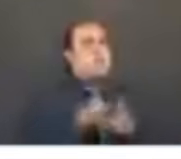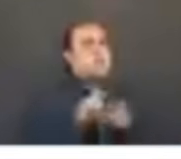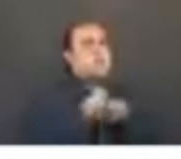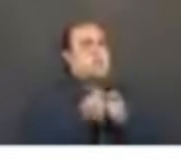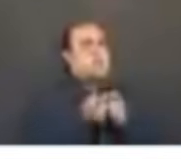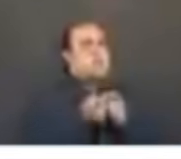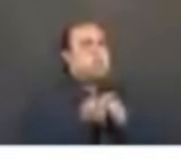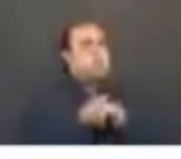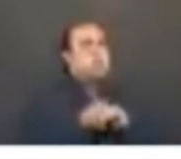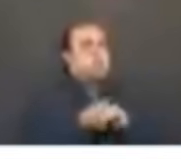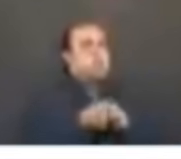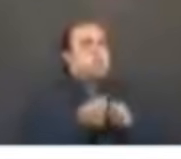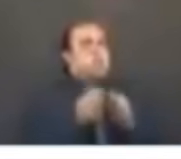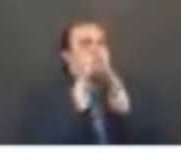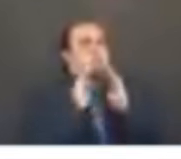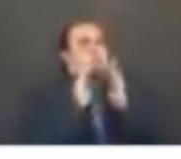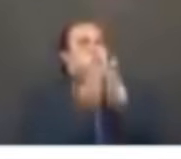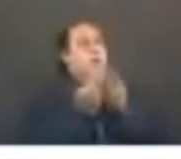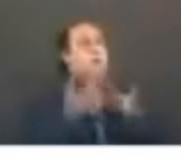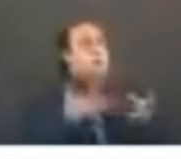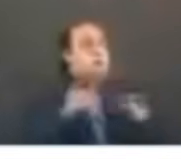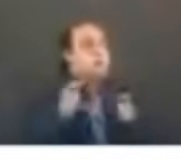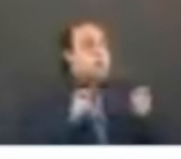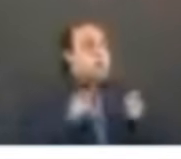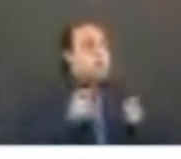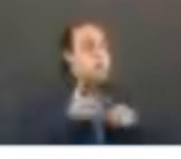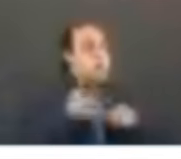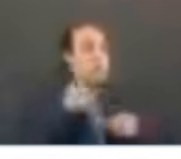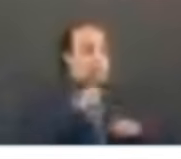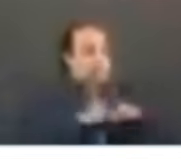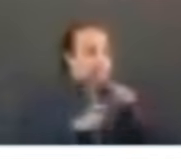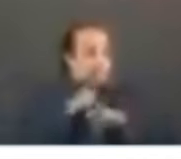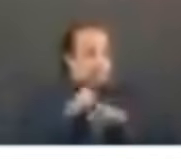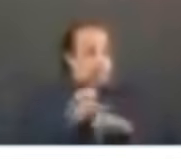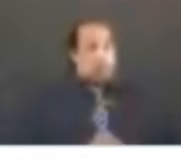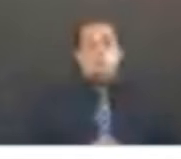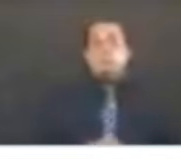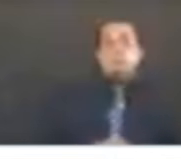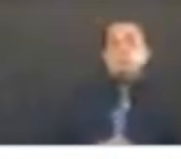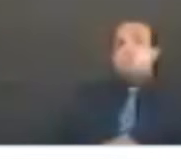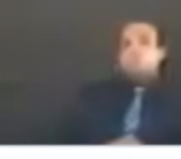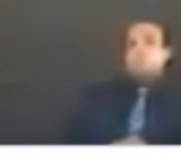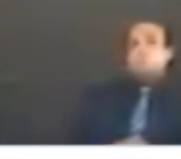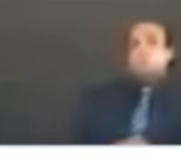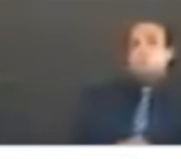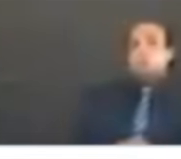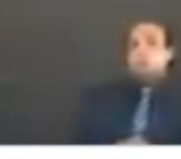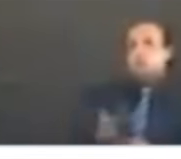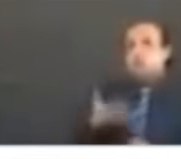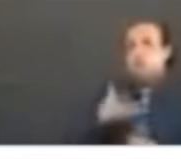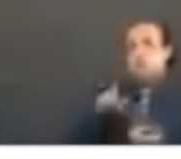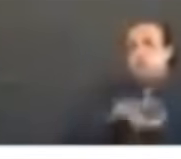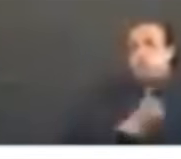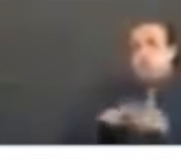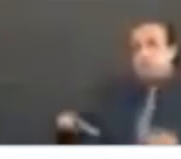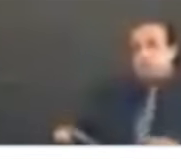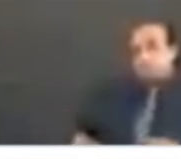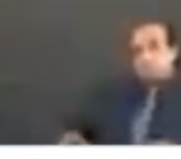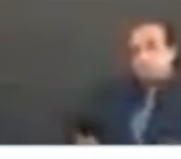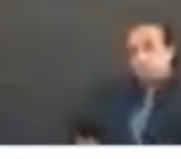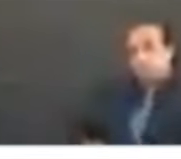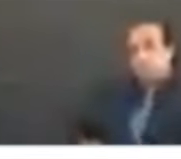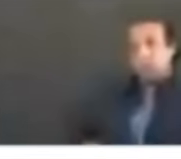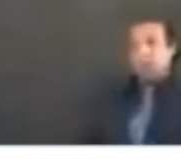tiene controlado a la industria? Pues no, tiene sus propias características